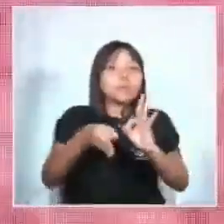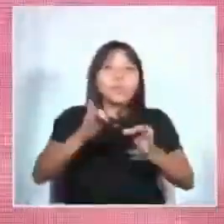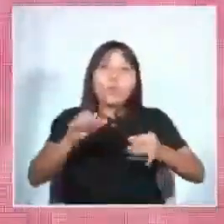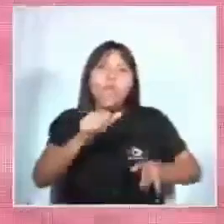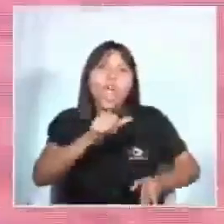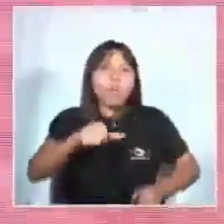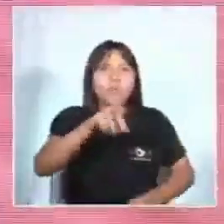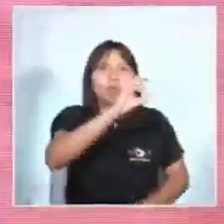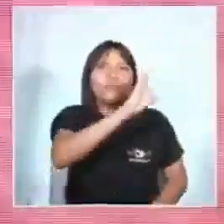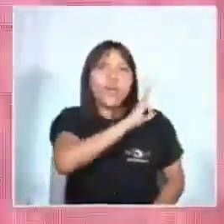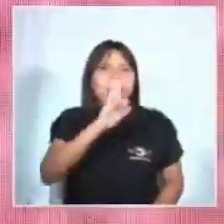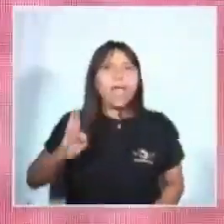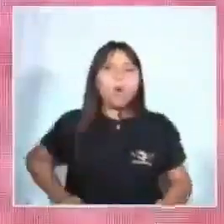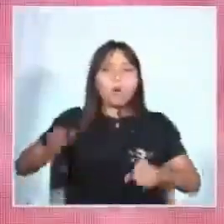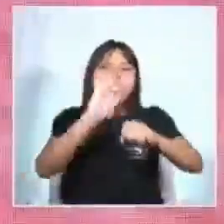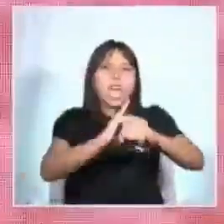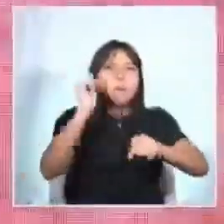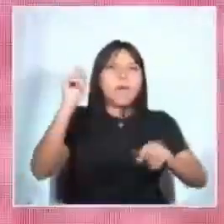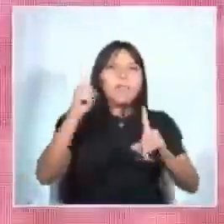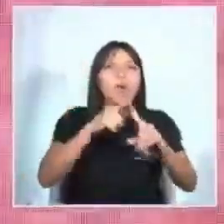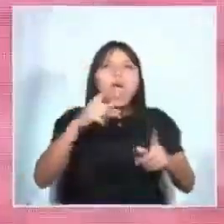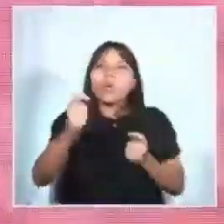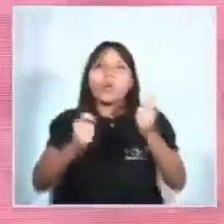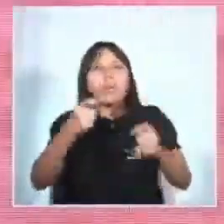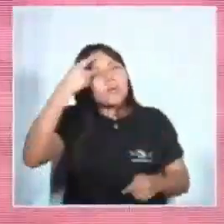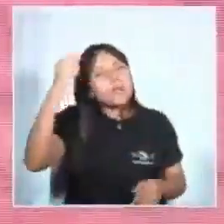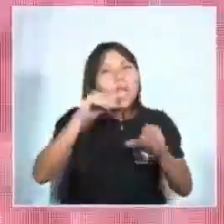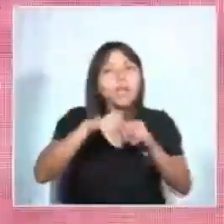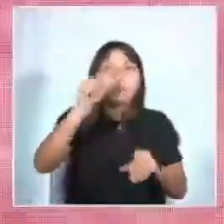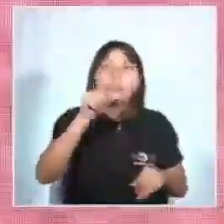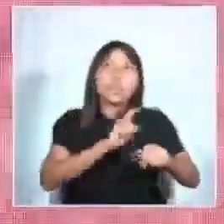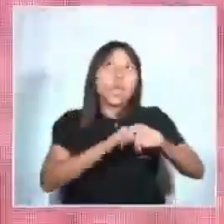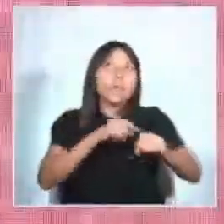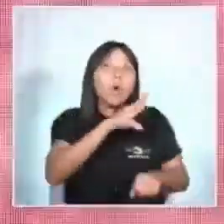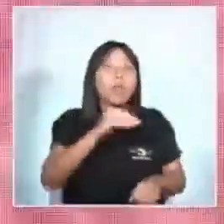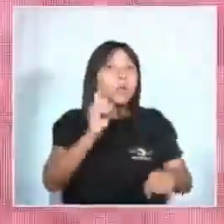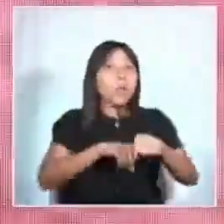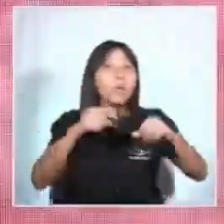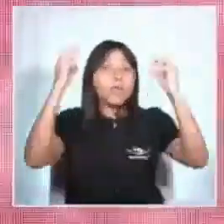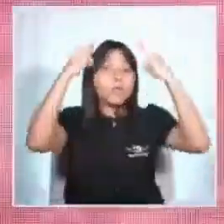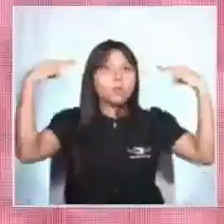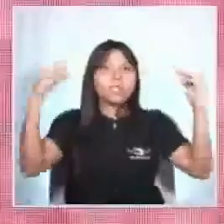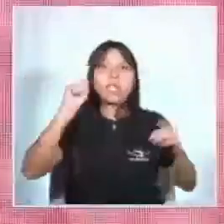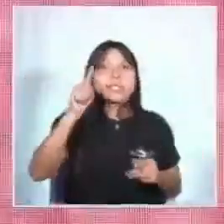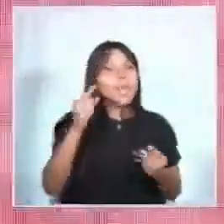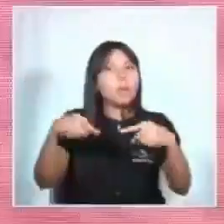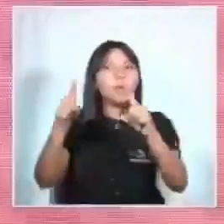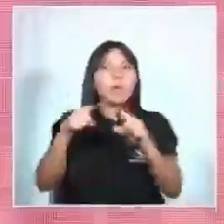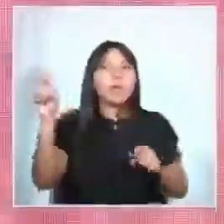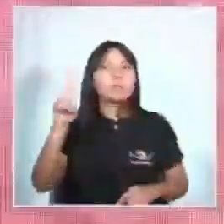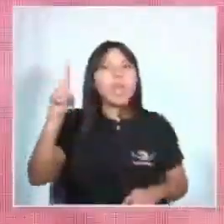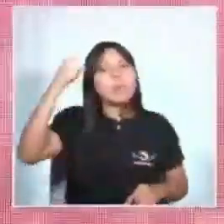faraón llamado a gobernar. Porque en tu tiempo y momento, Moisés, te voy a usar para